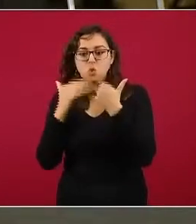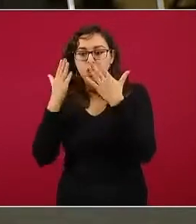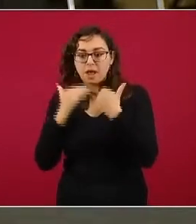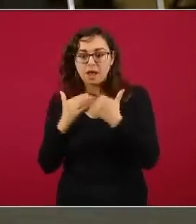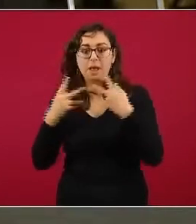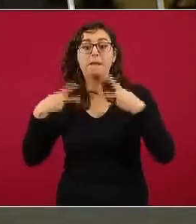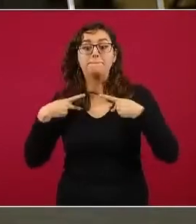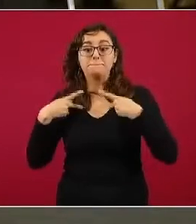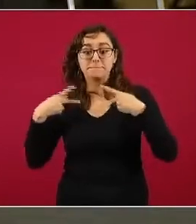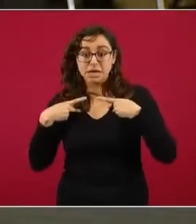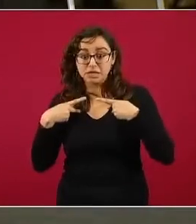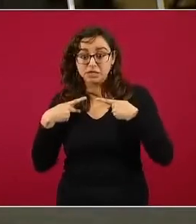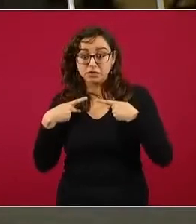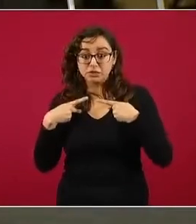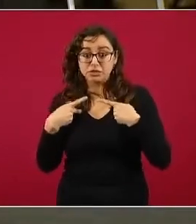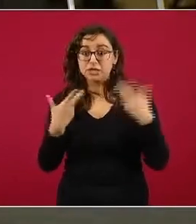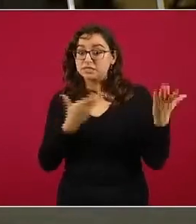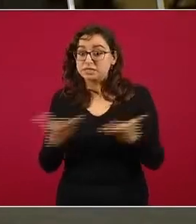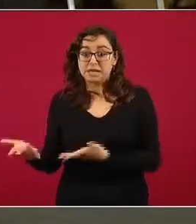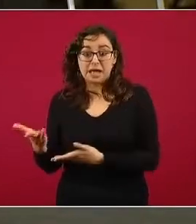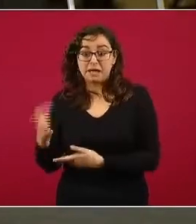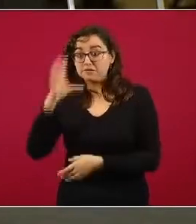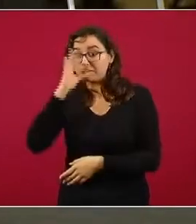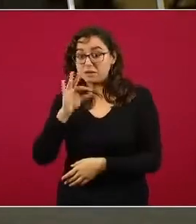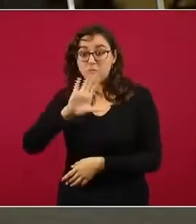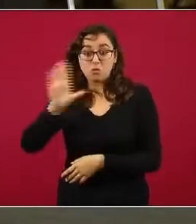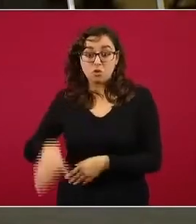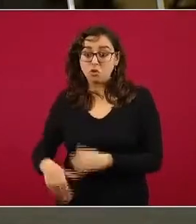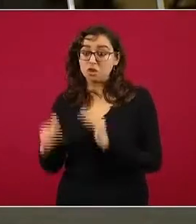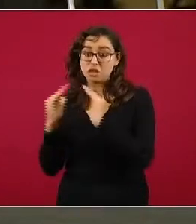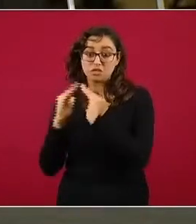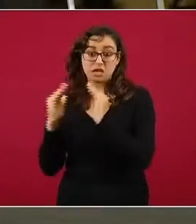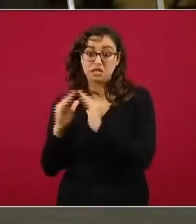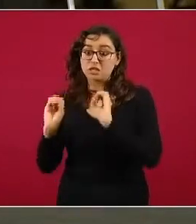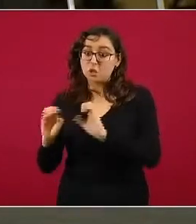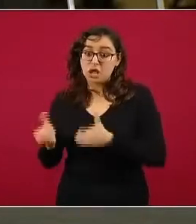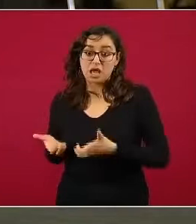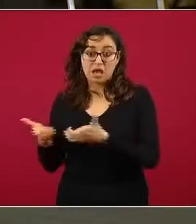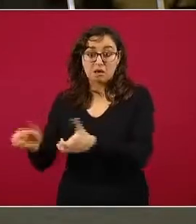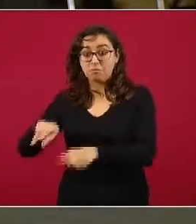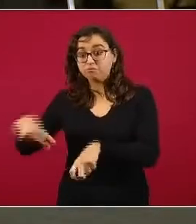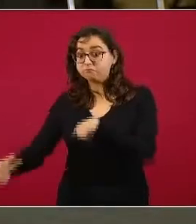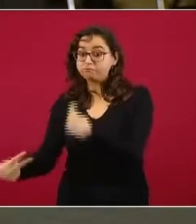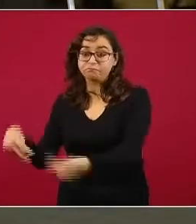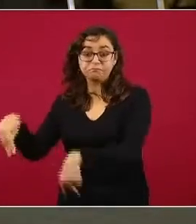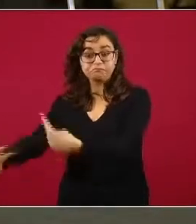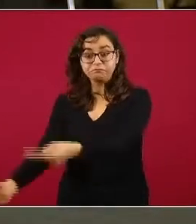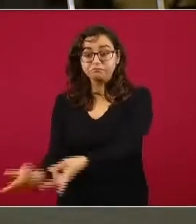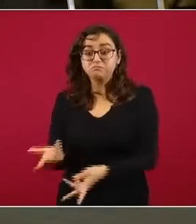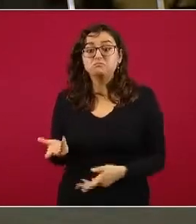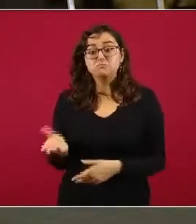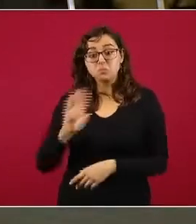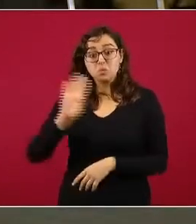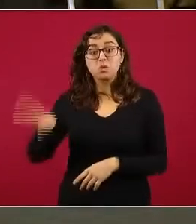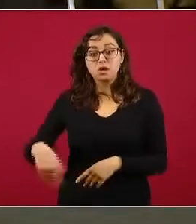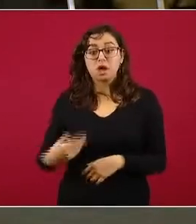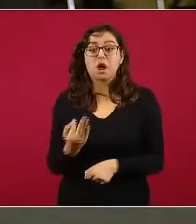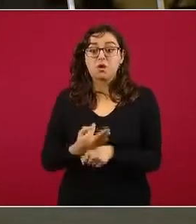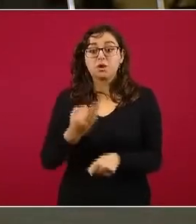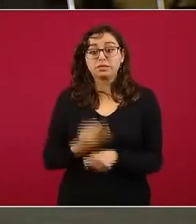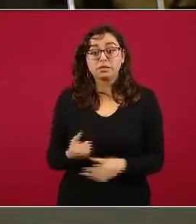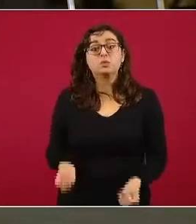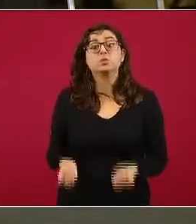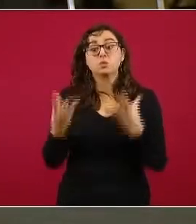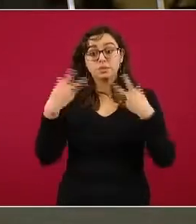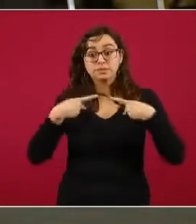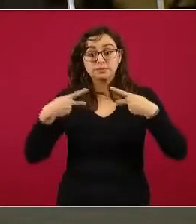gente está llegando muy tarde, se está muriendo en su casa o se está muriendo en la calle. Ahorita, ¿cuántas personas y si van a